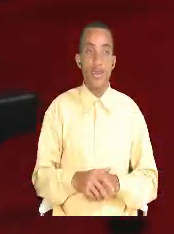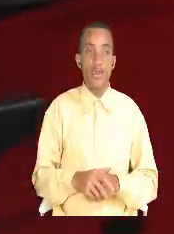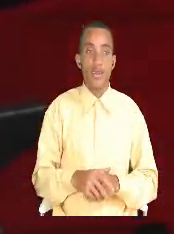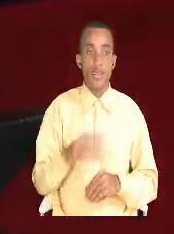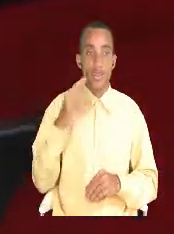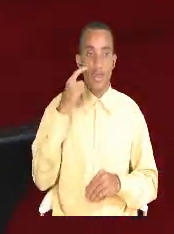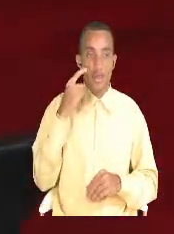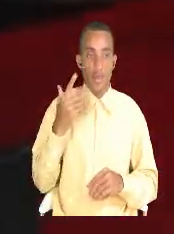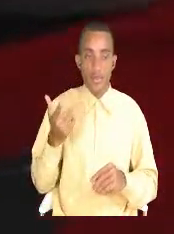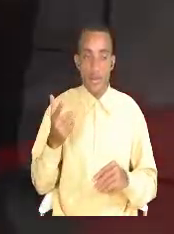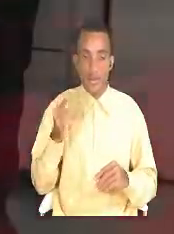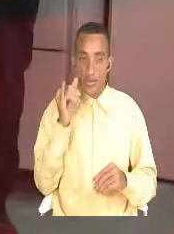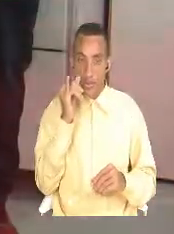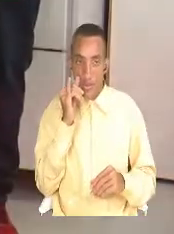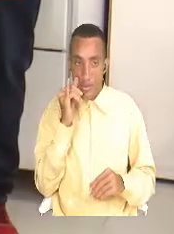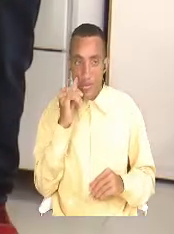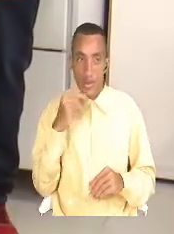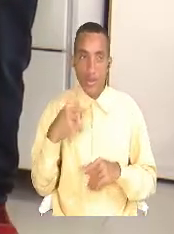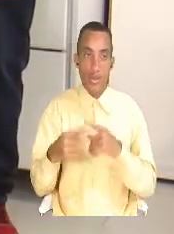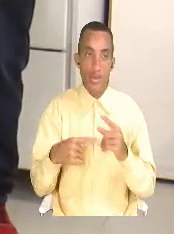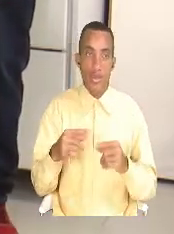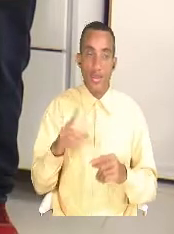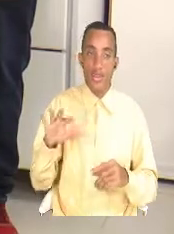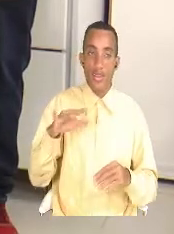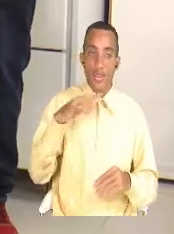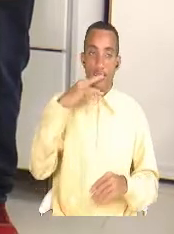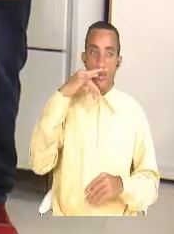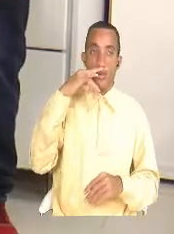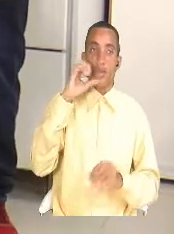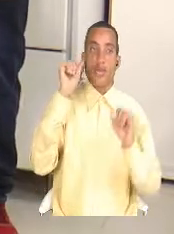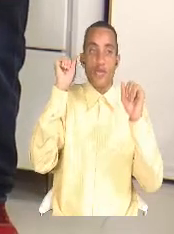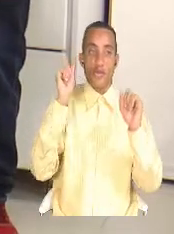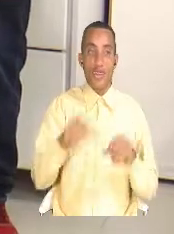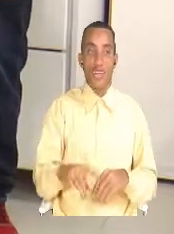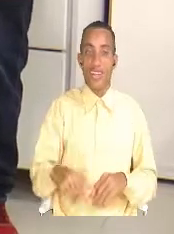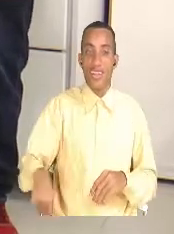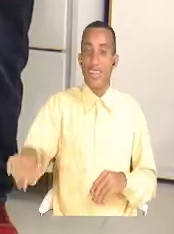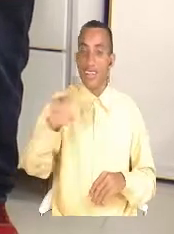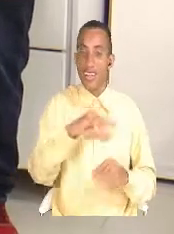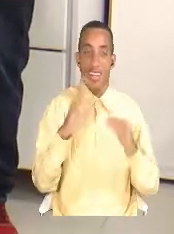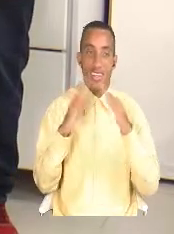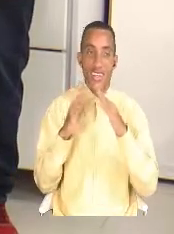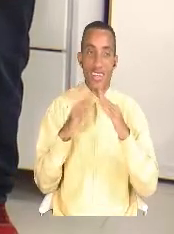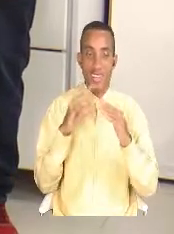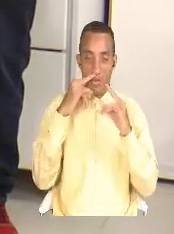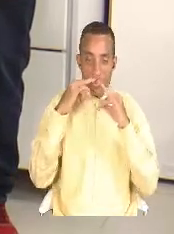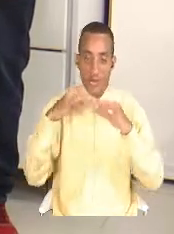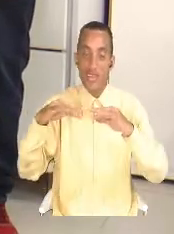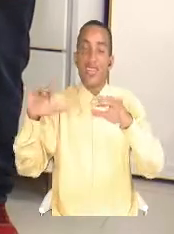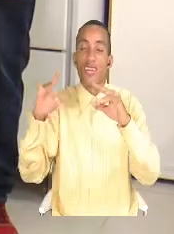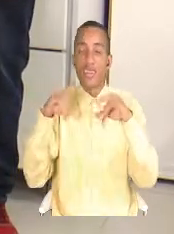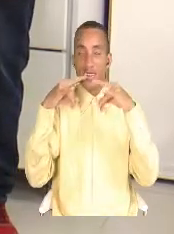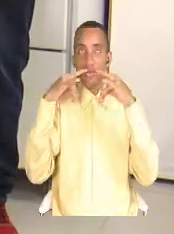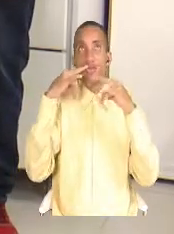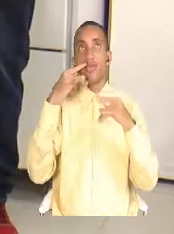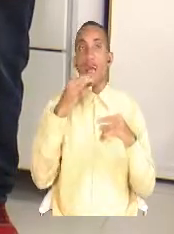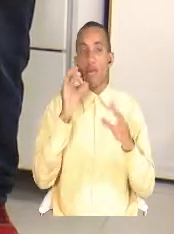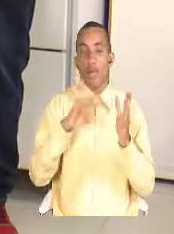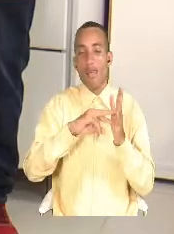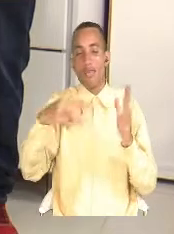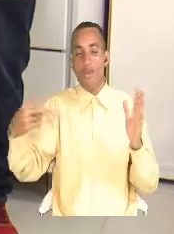en todo lo que avanza pudiera mandar olores allá a sus casas, créanme que es la verdad, huele.